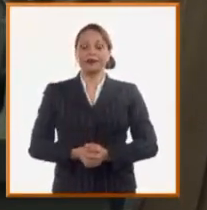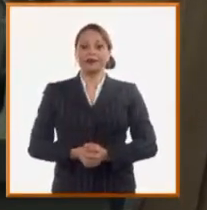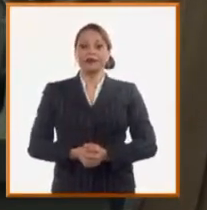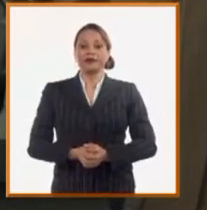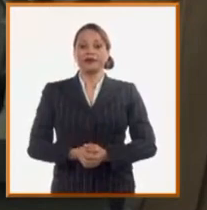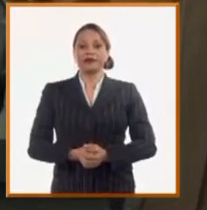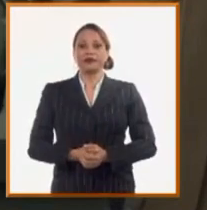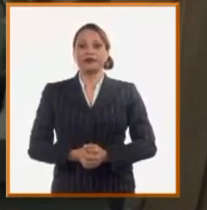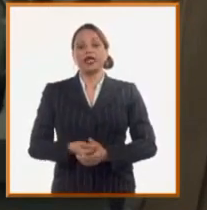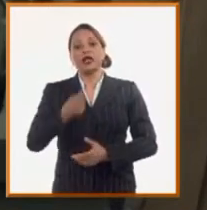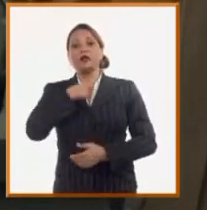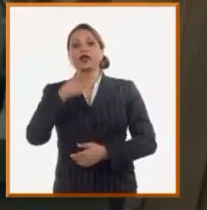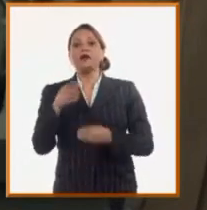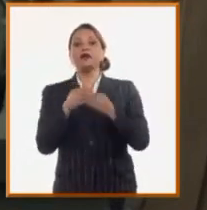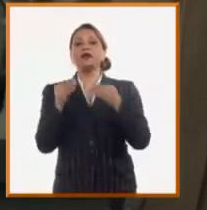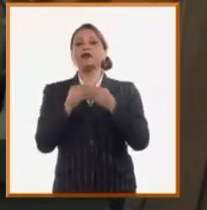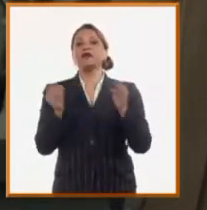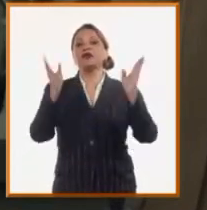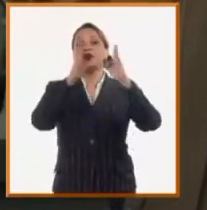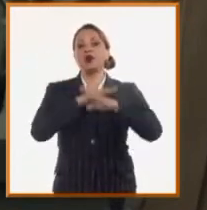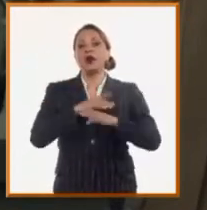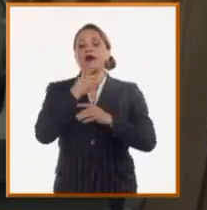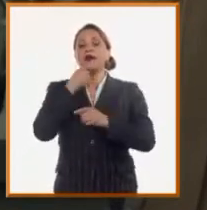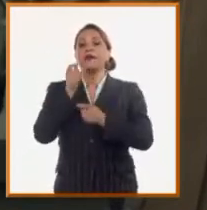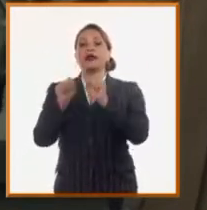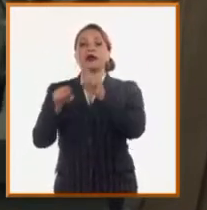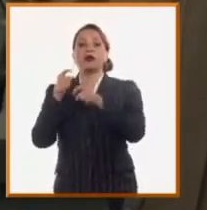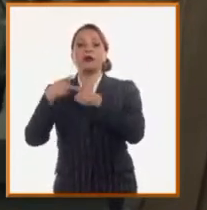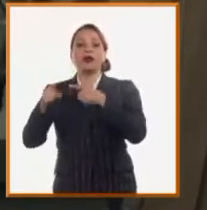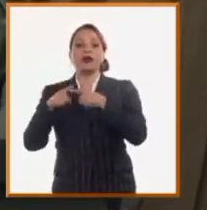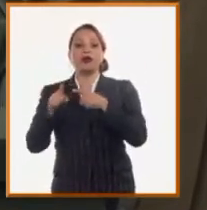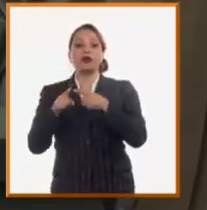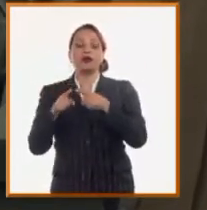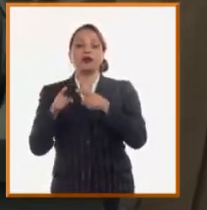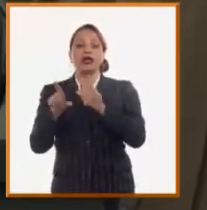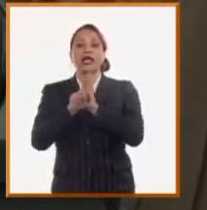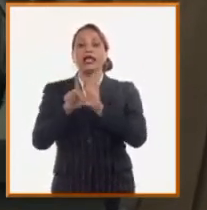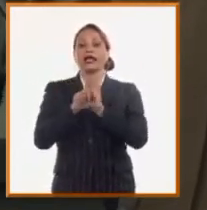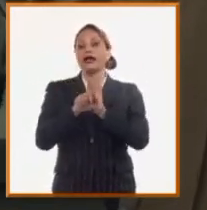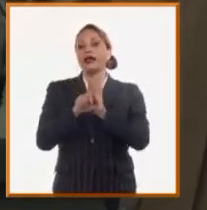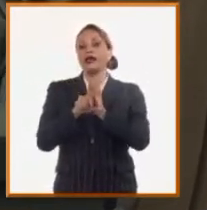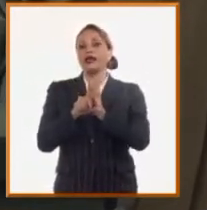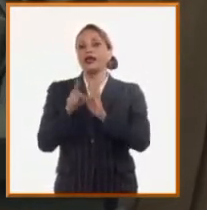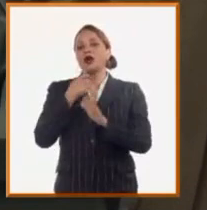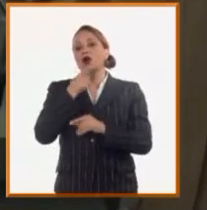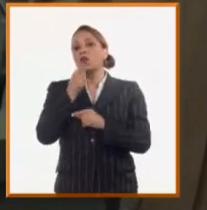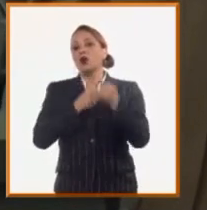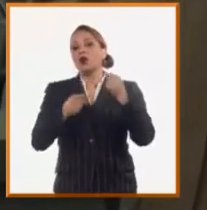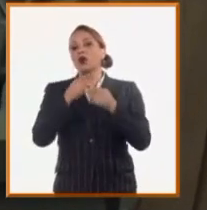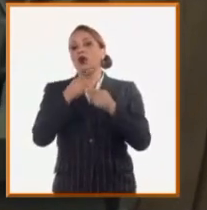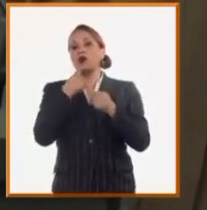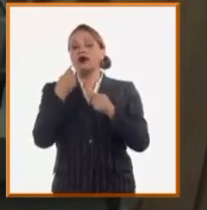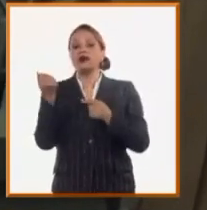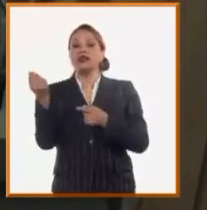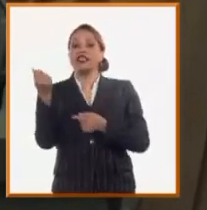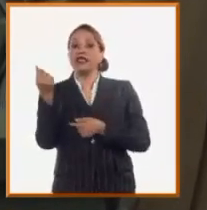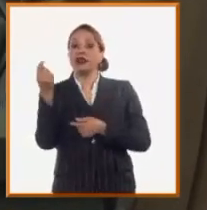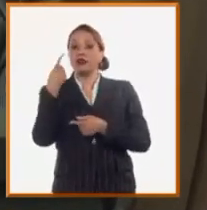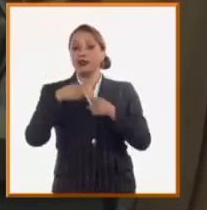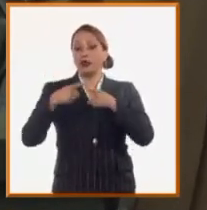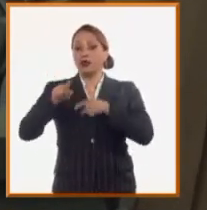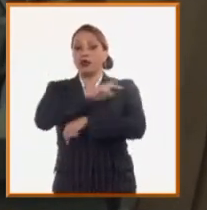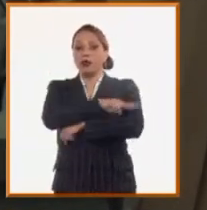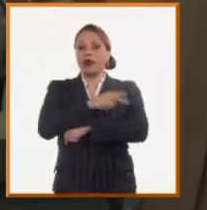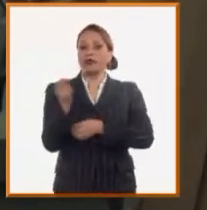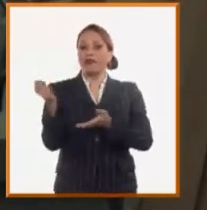¿Y qué te pasa cuando no tienes divisa para ponerla en el mercado cambiario legal? Y sobre todo cuando ahora las remesas no entran por nosotros,